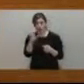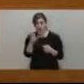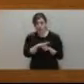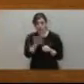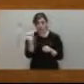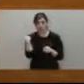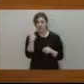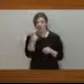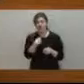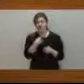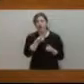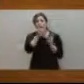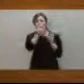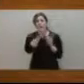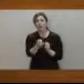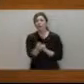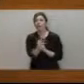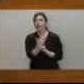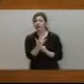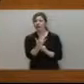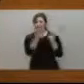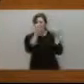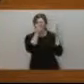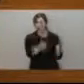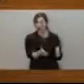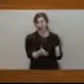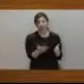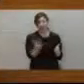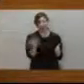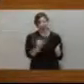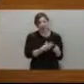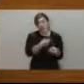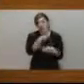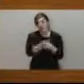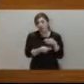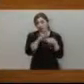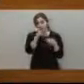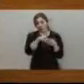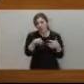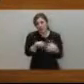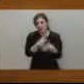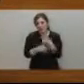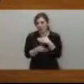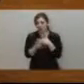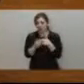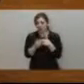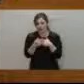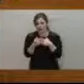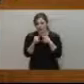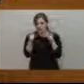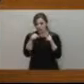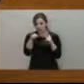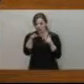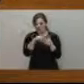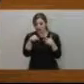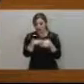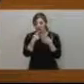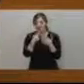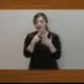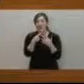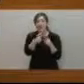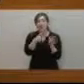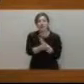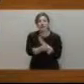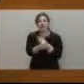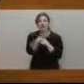unos informes y usted no le quede más remedio que hacerlo en febrero de 2016, le vuelvo a repetir, se llama tapar y encubrir.